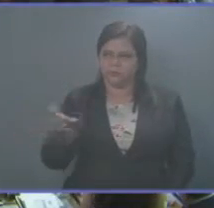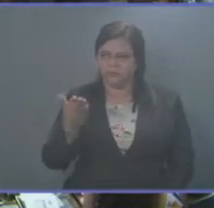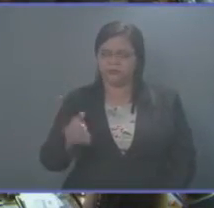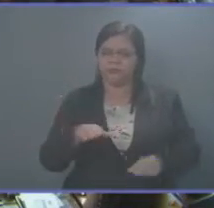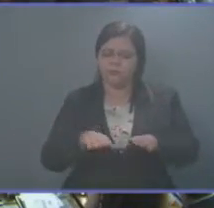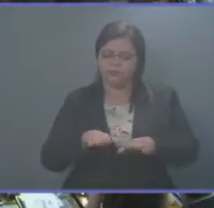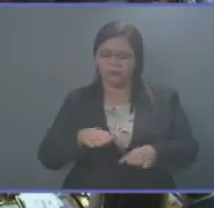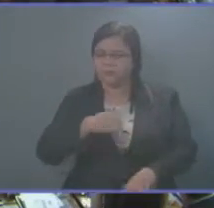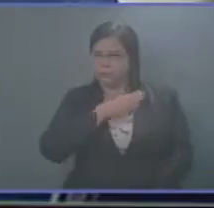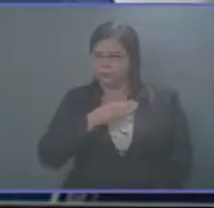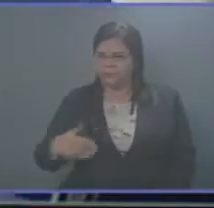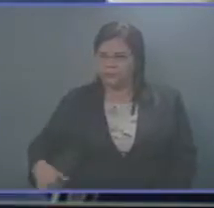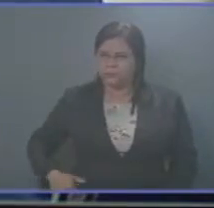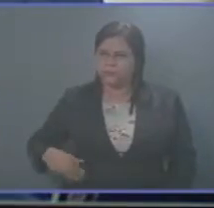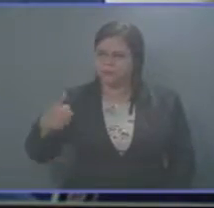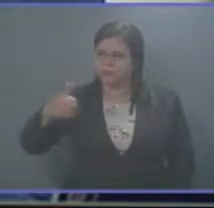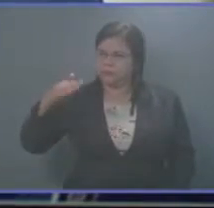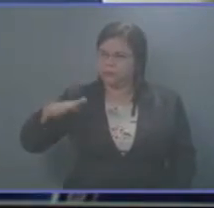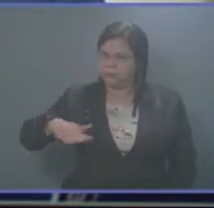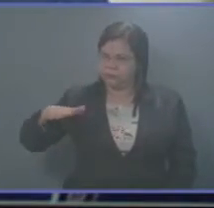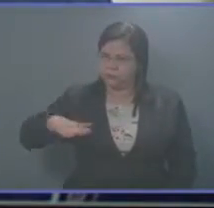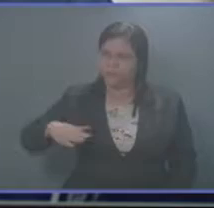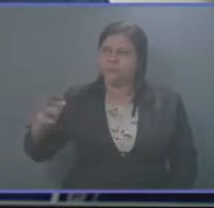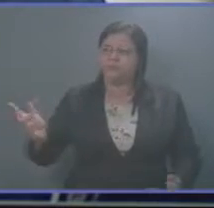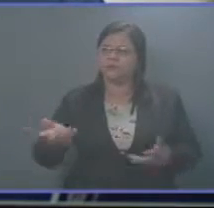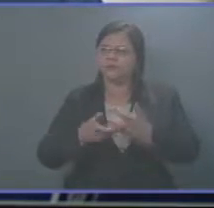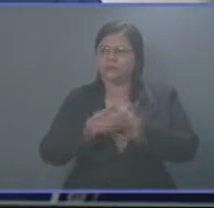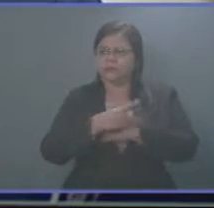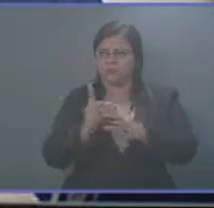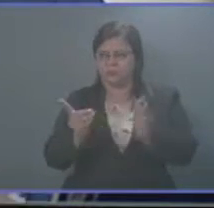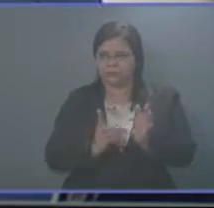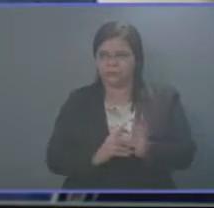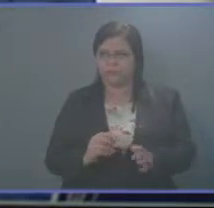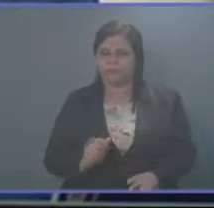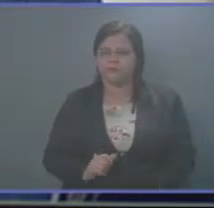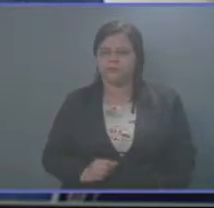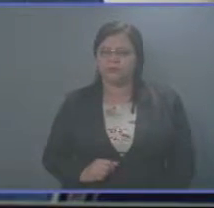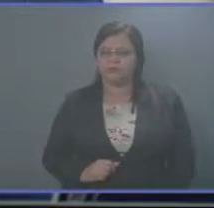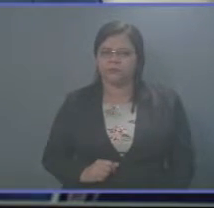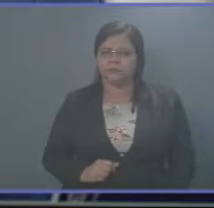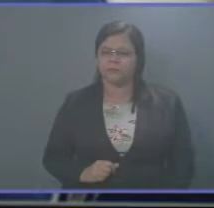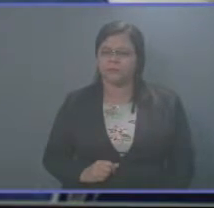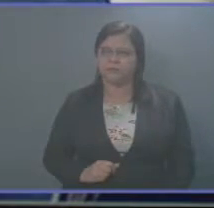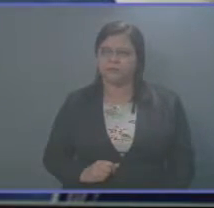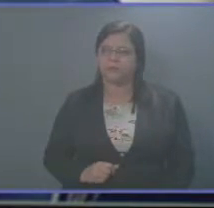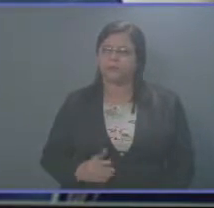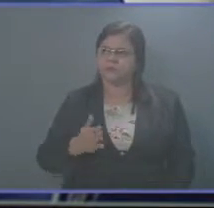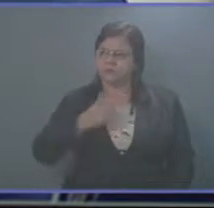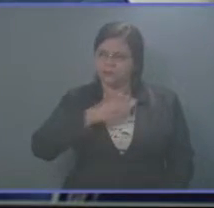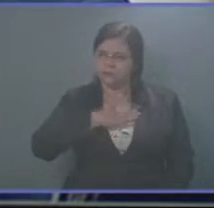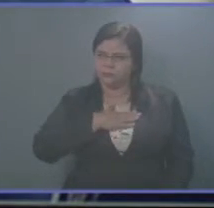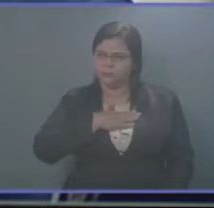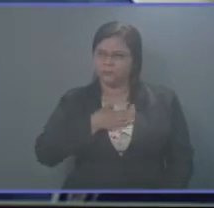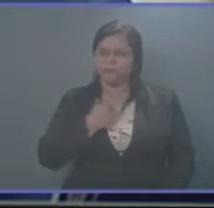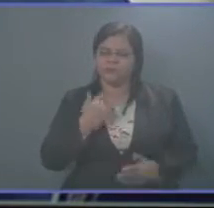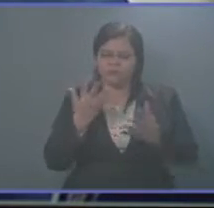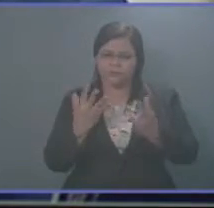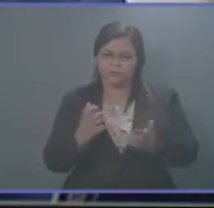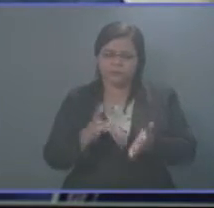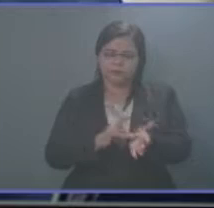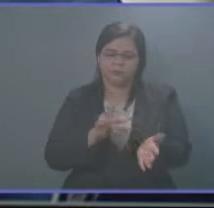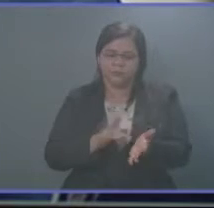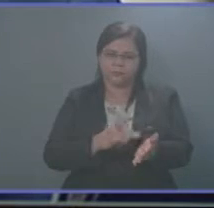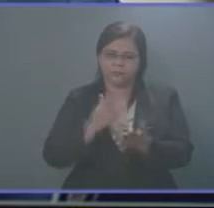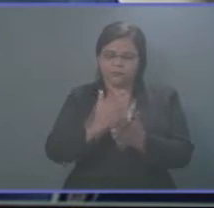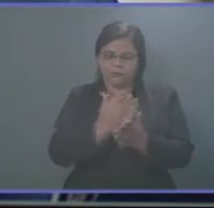Muchísimas gracias, presidente. Buenas tardes, colegas, diputados y diputadas. Solo es aprovechando la modificación